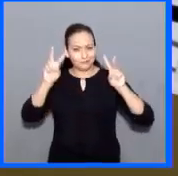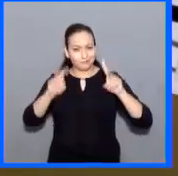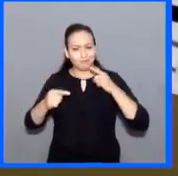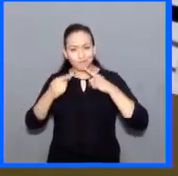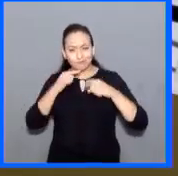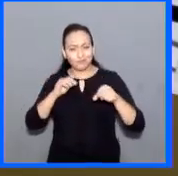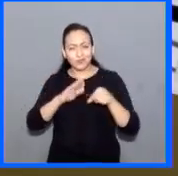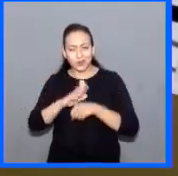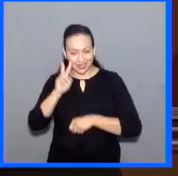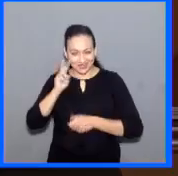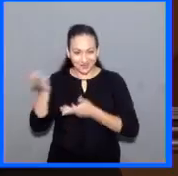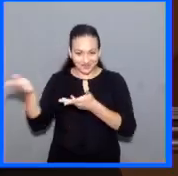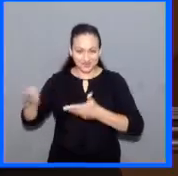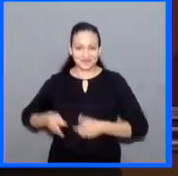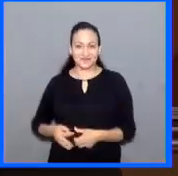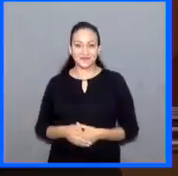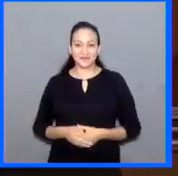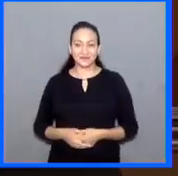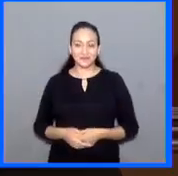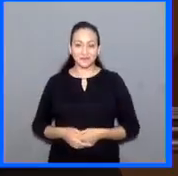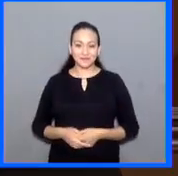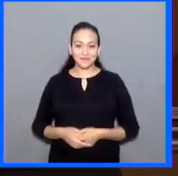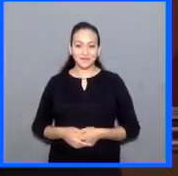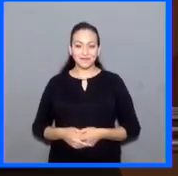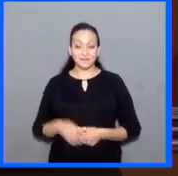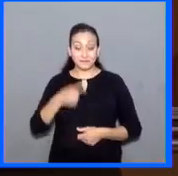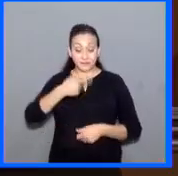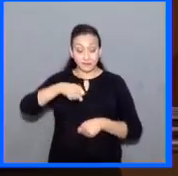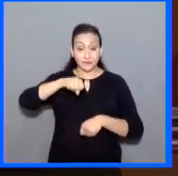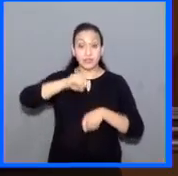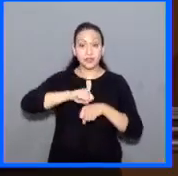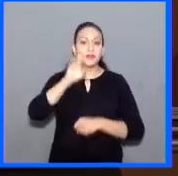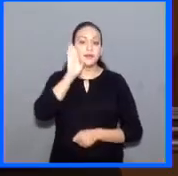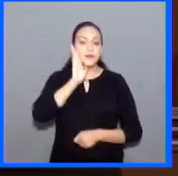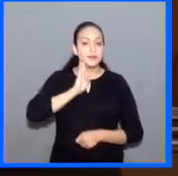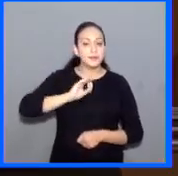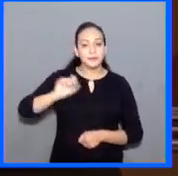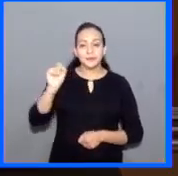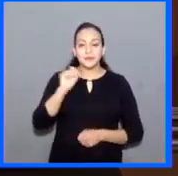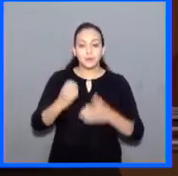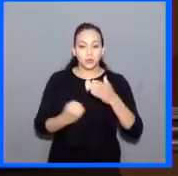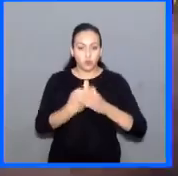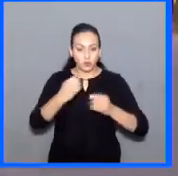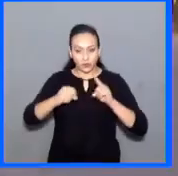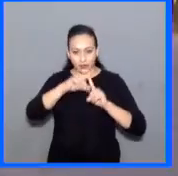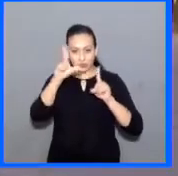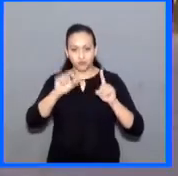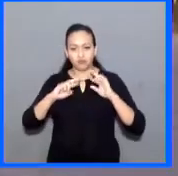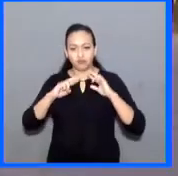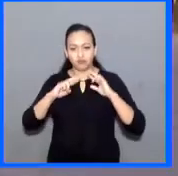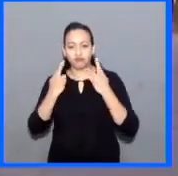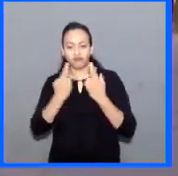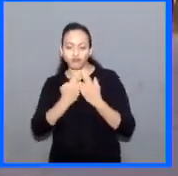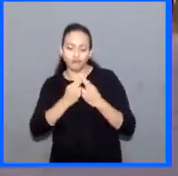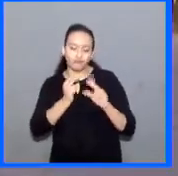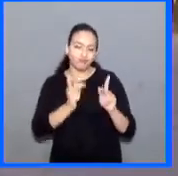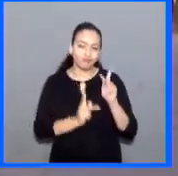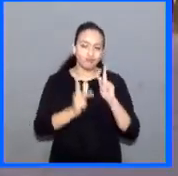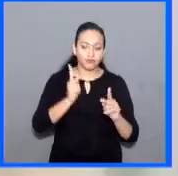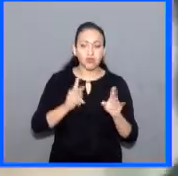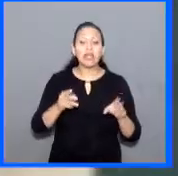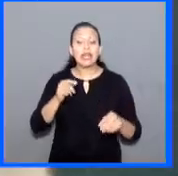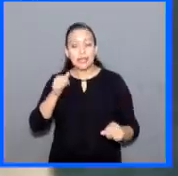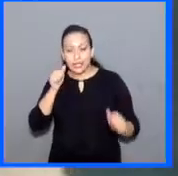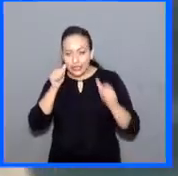semana. Esta semana, ministras y ministros de la nueva Suprema Corte se pronunciaron por garantizar el derecho a la